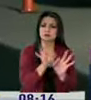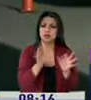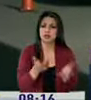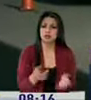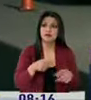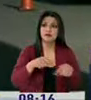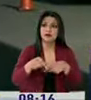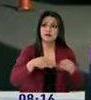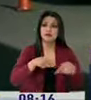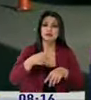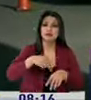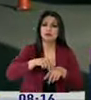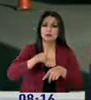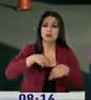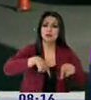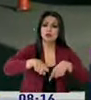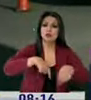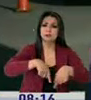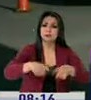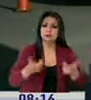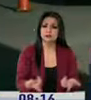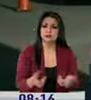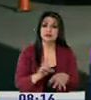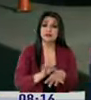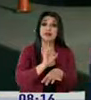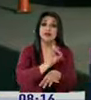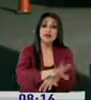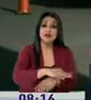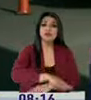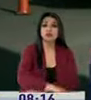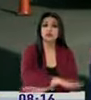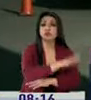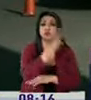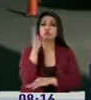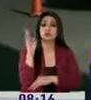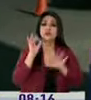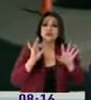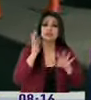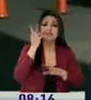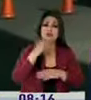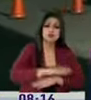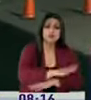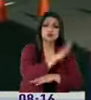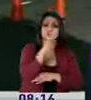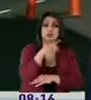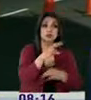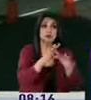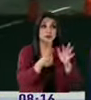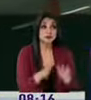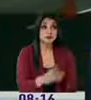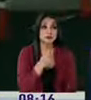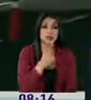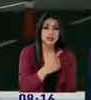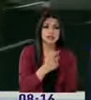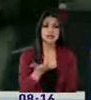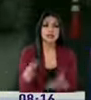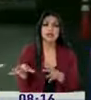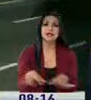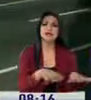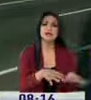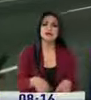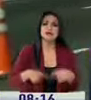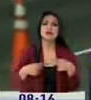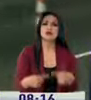al tráfico normal de la autopista, lo dejen las 24 horas, los 7 días, porque como dice el compañero, tenemos que hacer